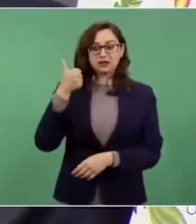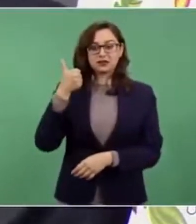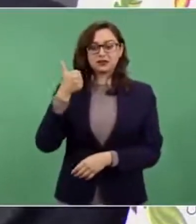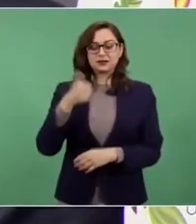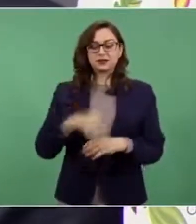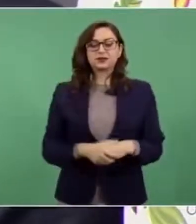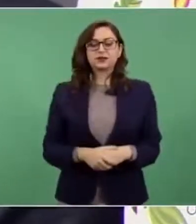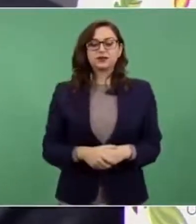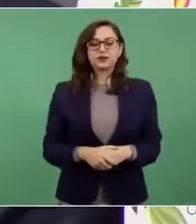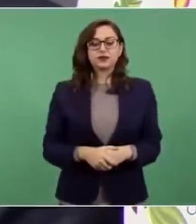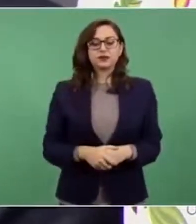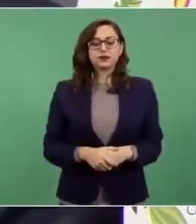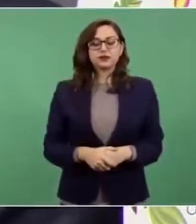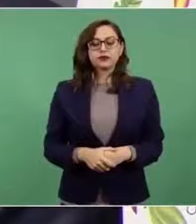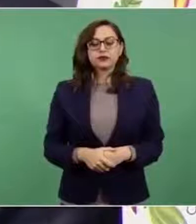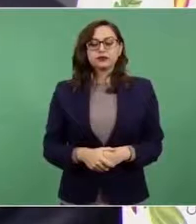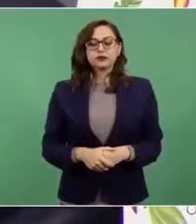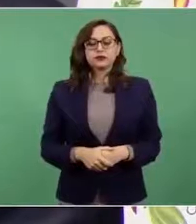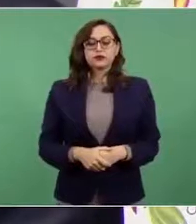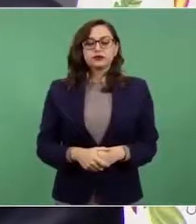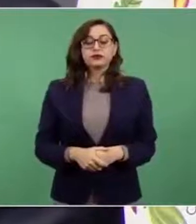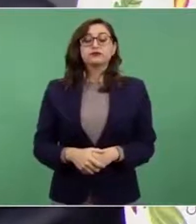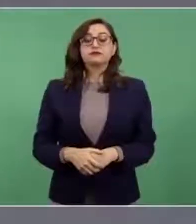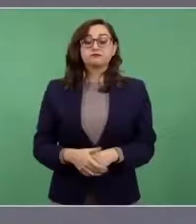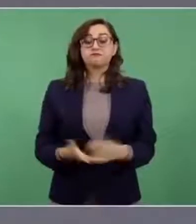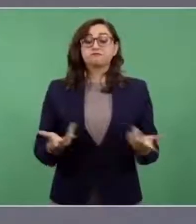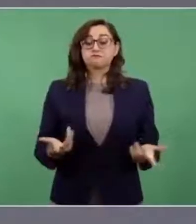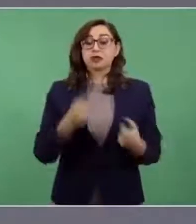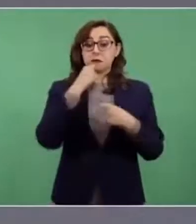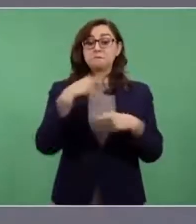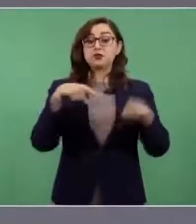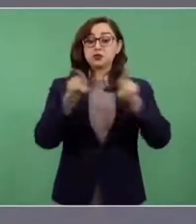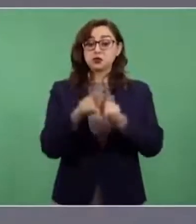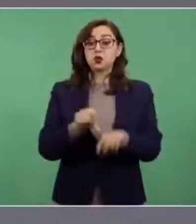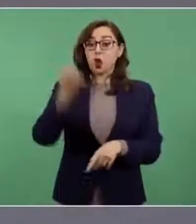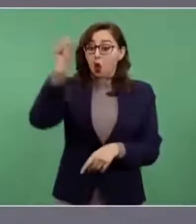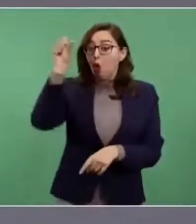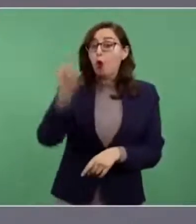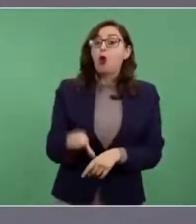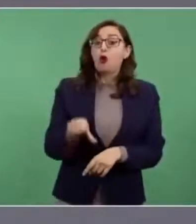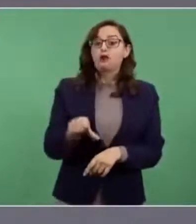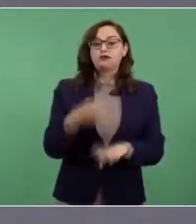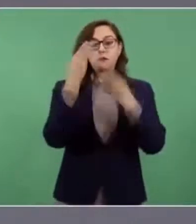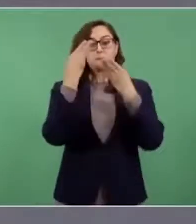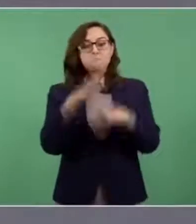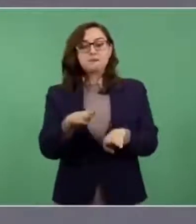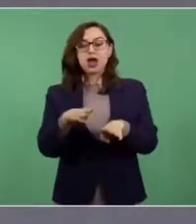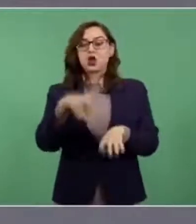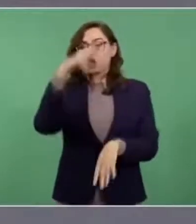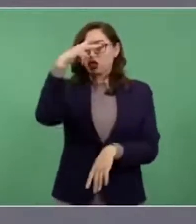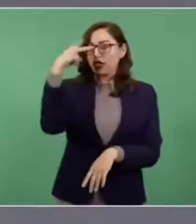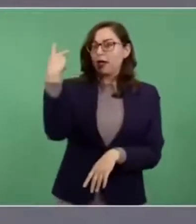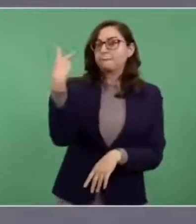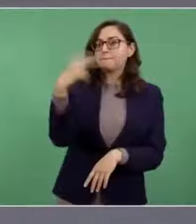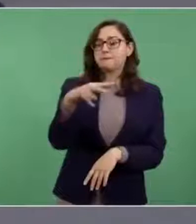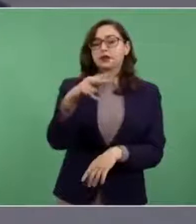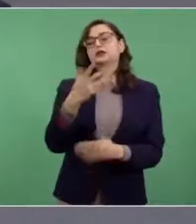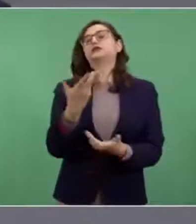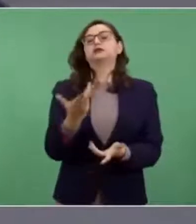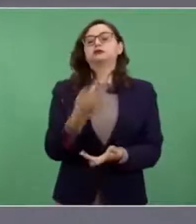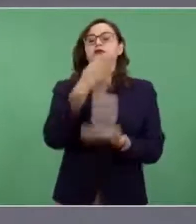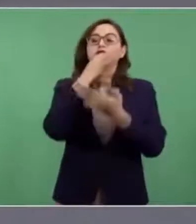Hoy, por cierto, el Banco de México dio a conocer que las remesas en octubre